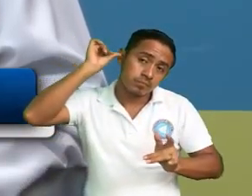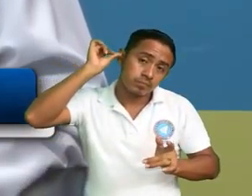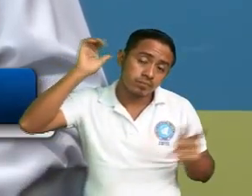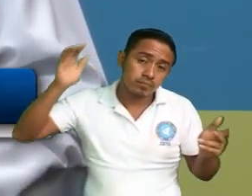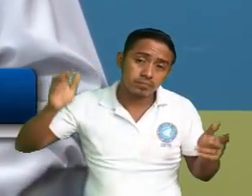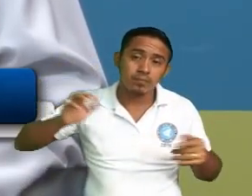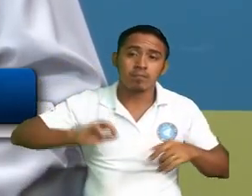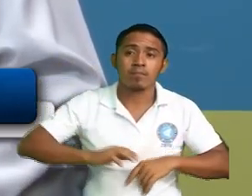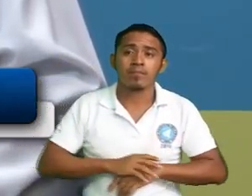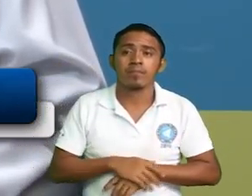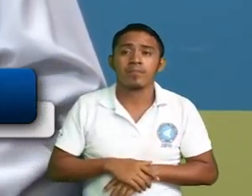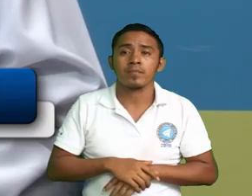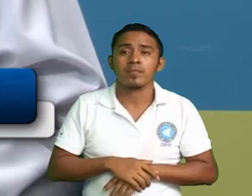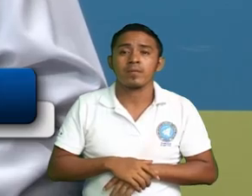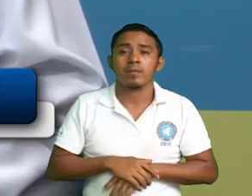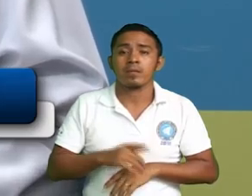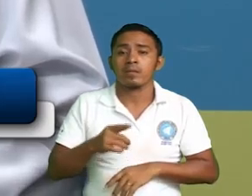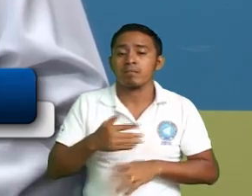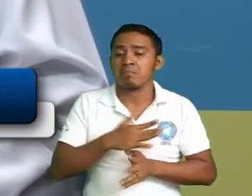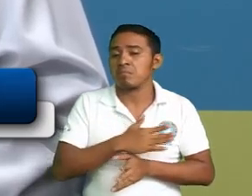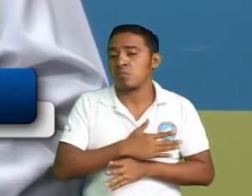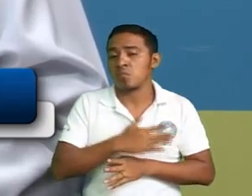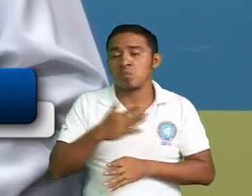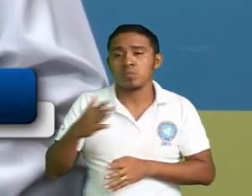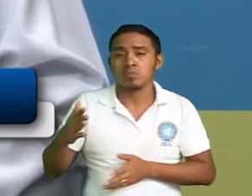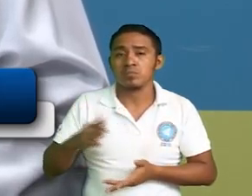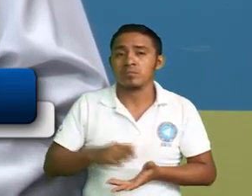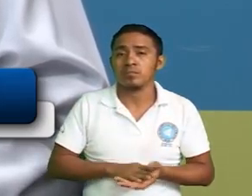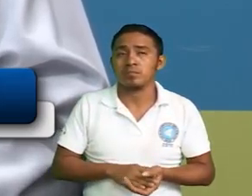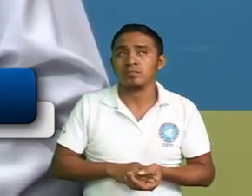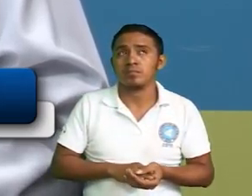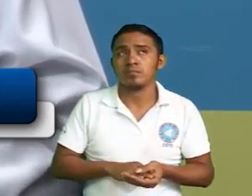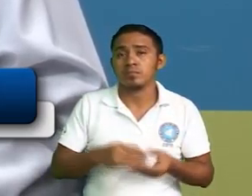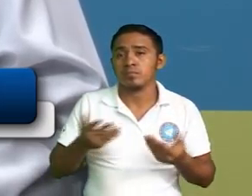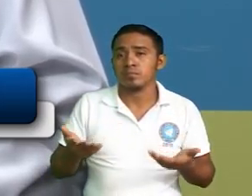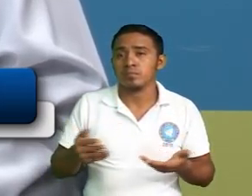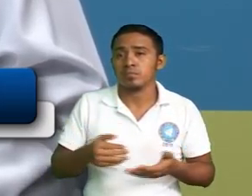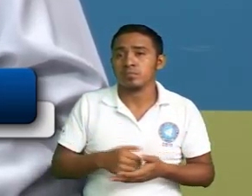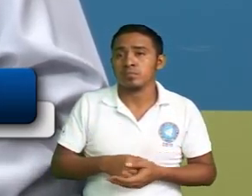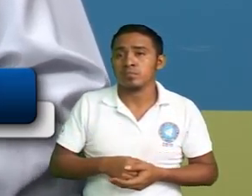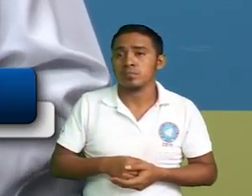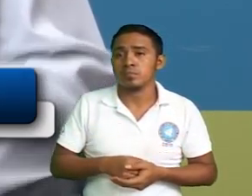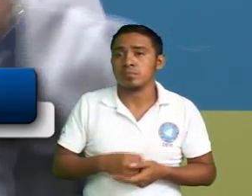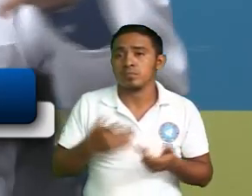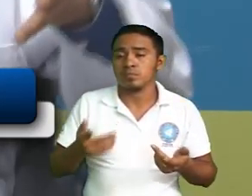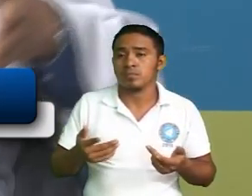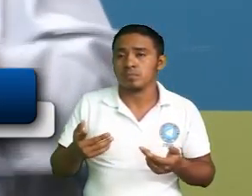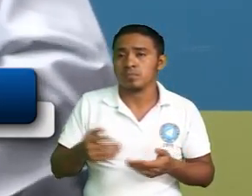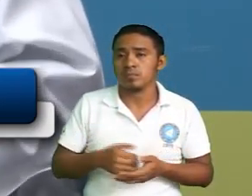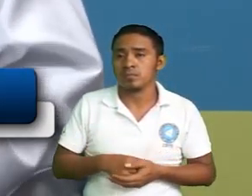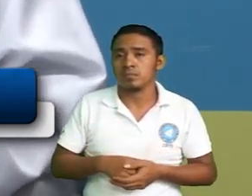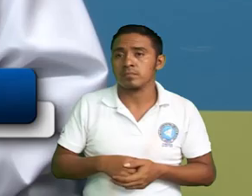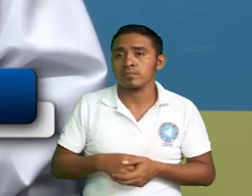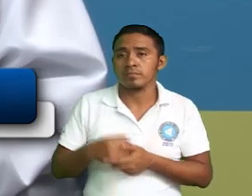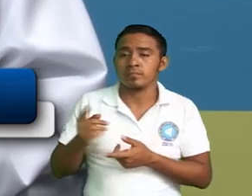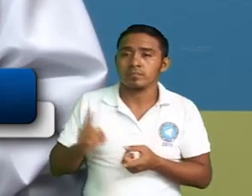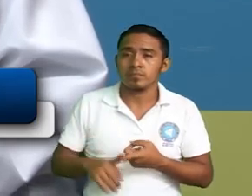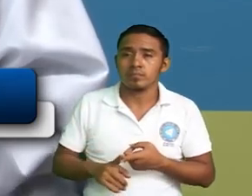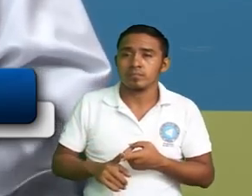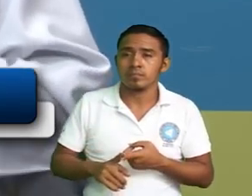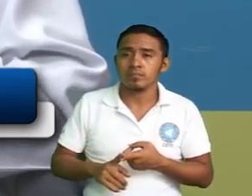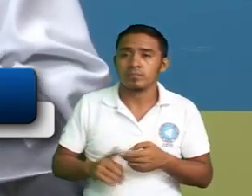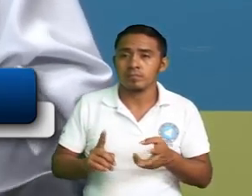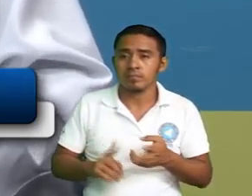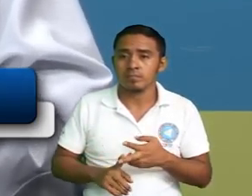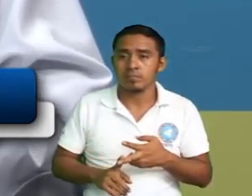que lleve para tratar toda esta cantidad de microorganismos, que sea de amplio espectro.